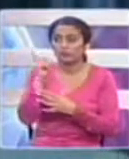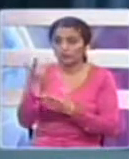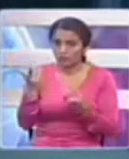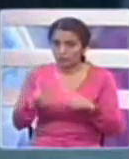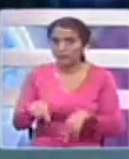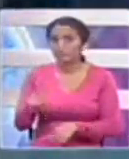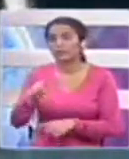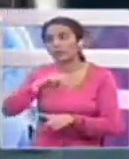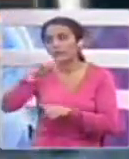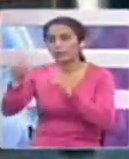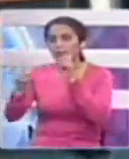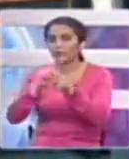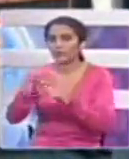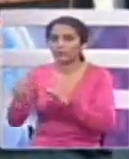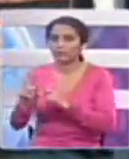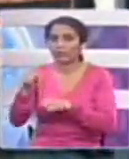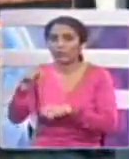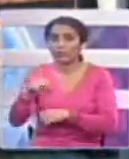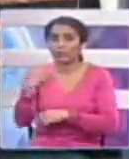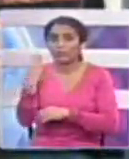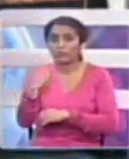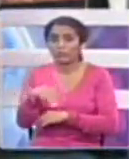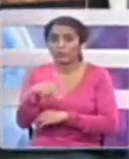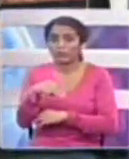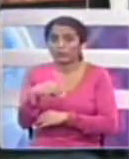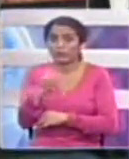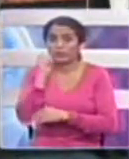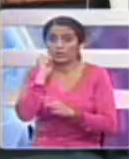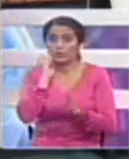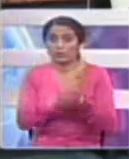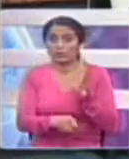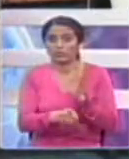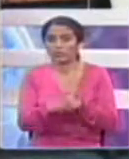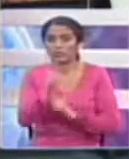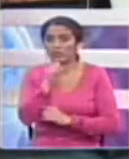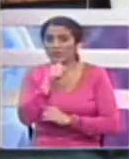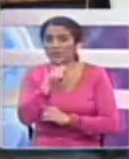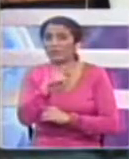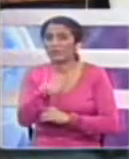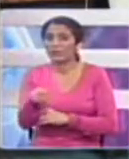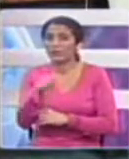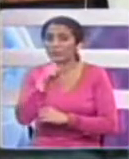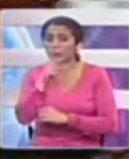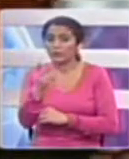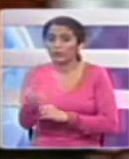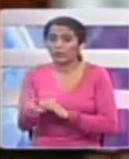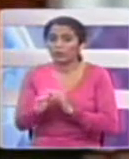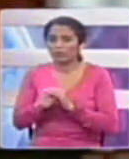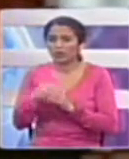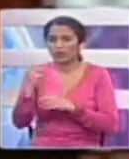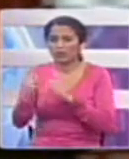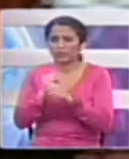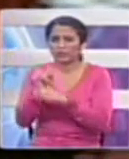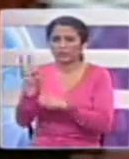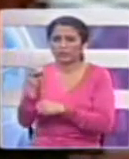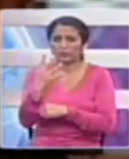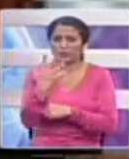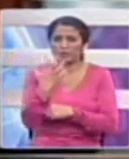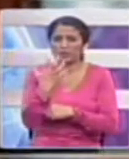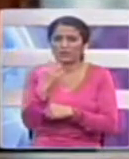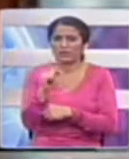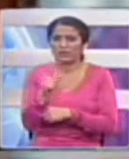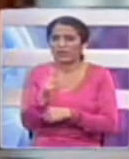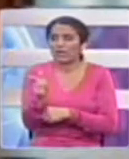este miércoles el gobierno denunció que quien también fungió como gerente de Petroecuador en 2015 tenía supuestamente una